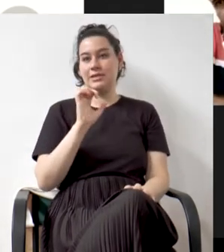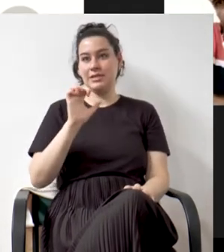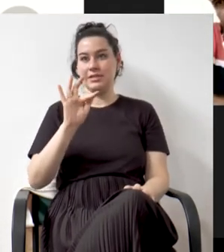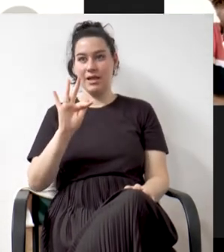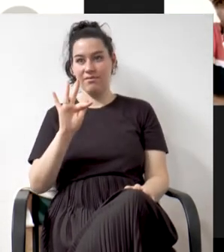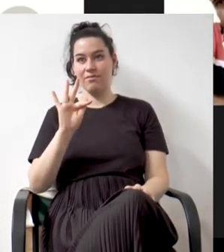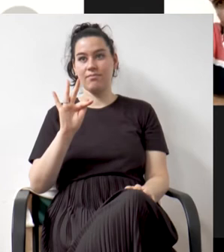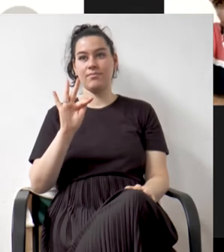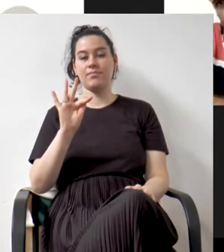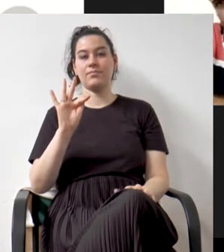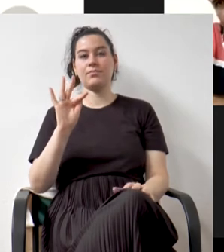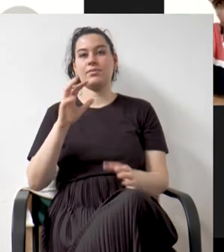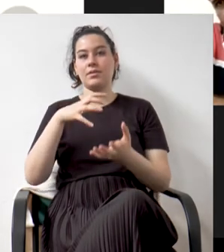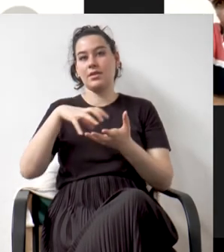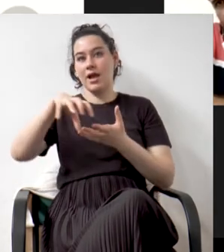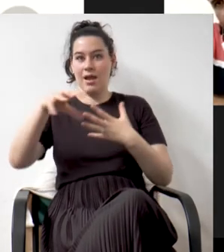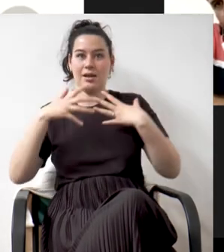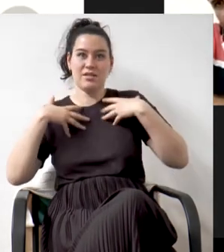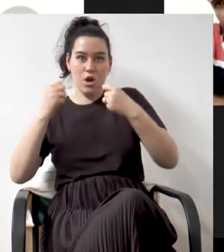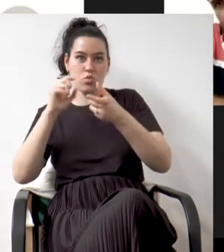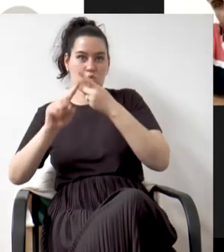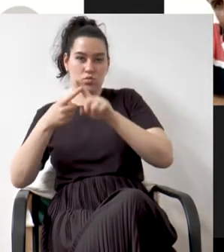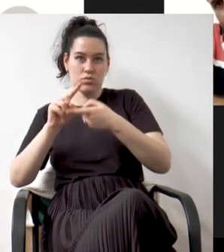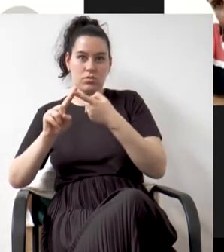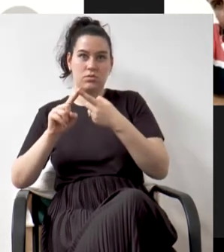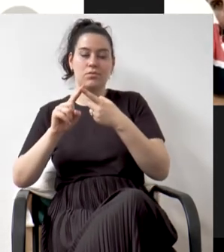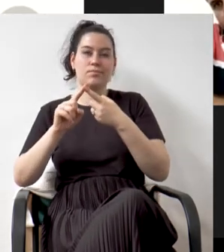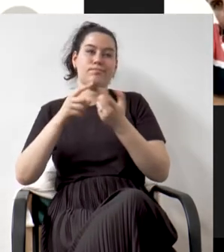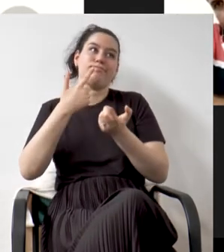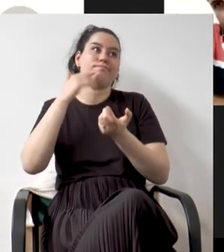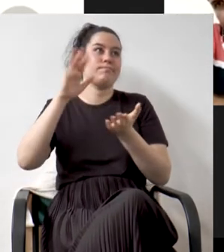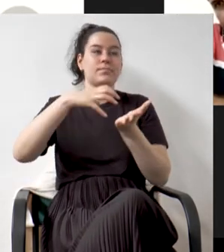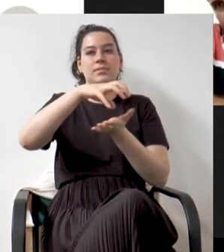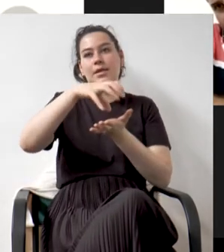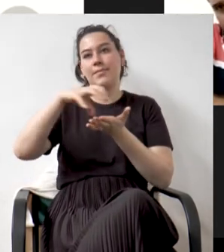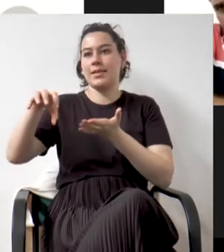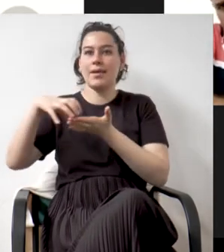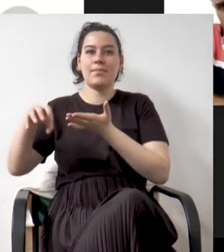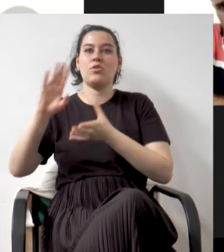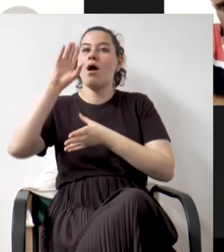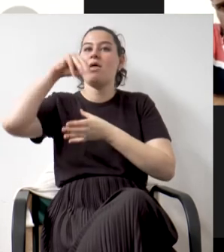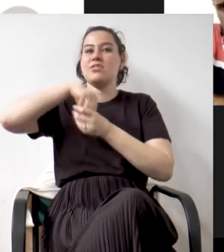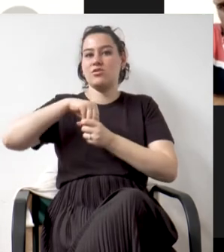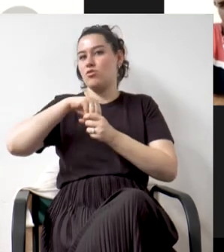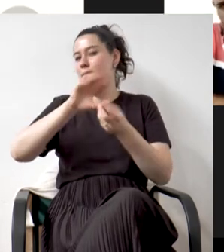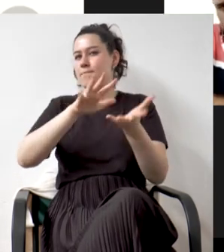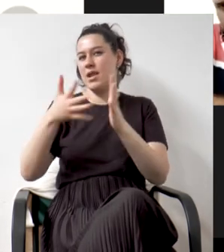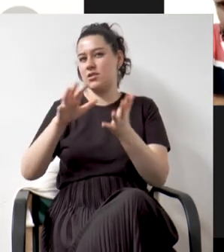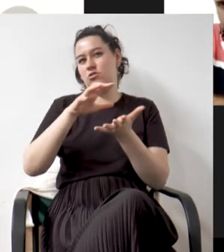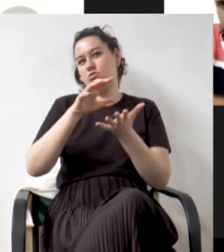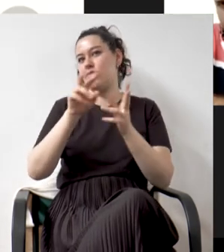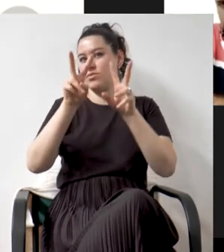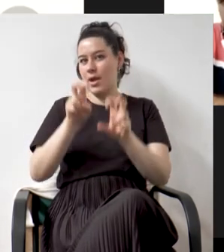con el área de salud y con departamentos o con PDU que pertenezcan a áreas similares,